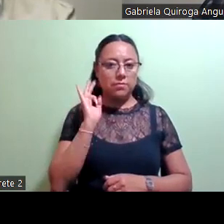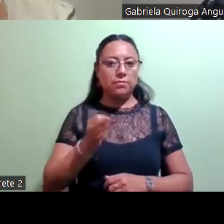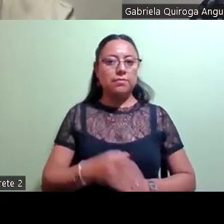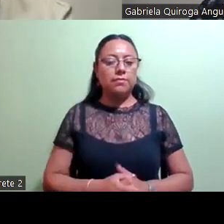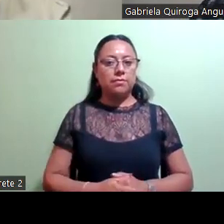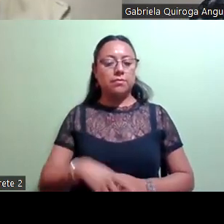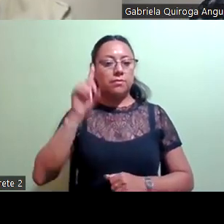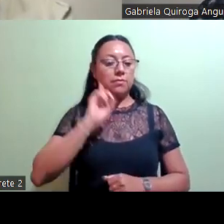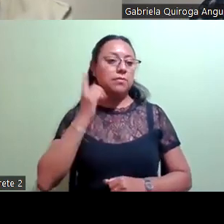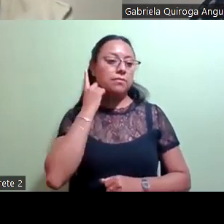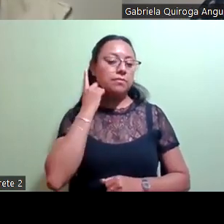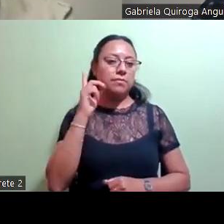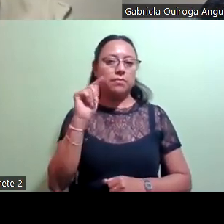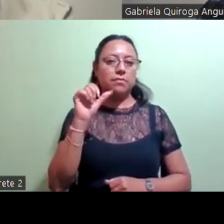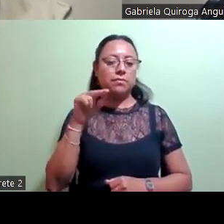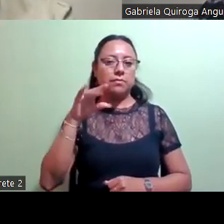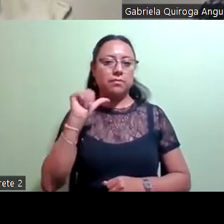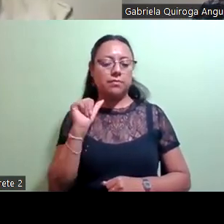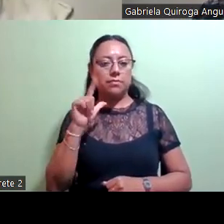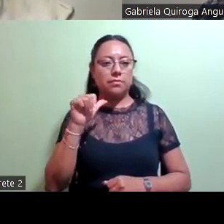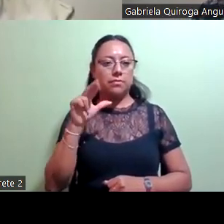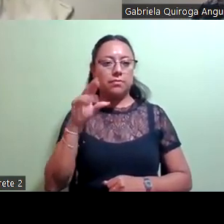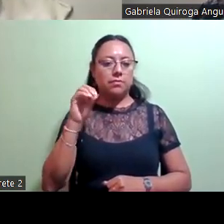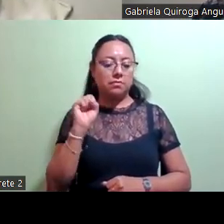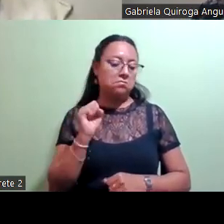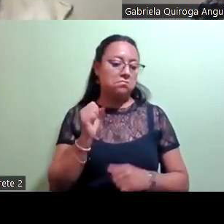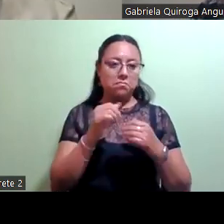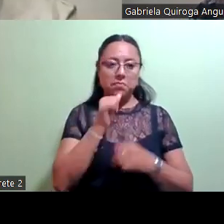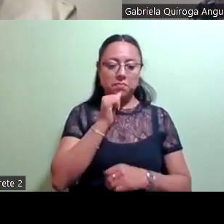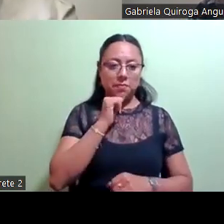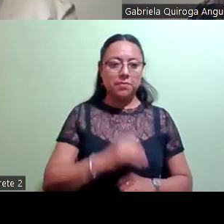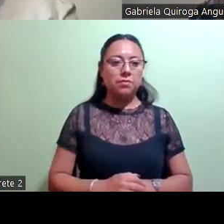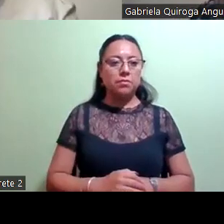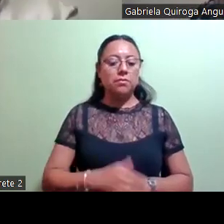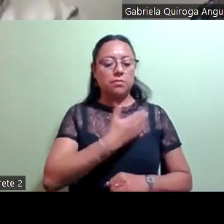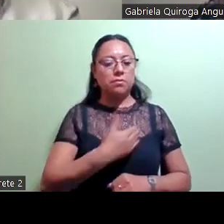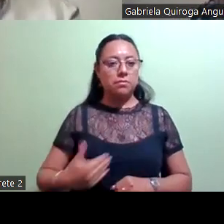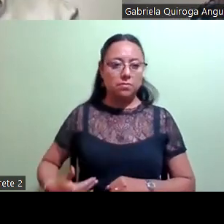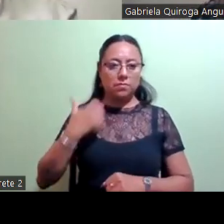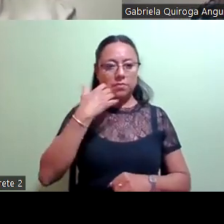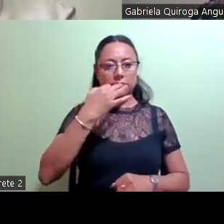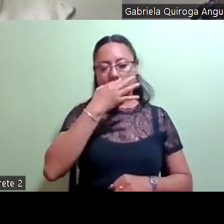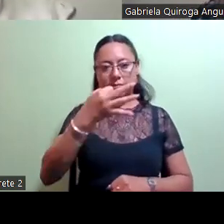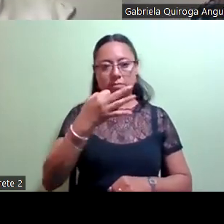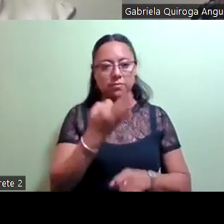diputada Tania Nadet Larios, tampoco se ha incorporado. Presidente, para informarle que hay